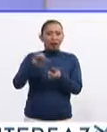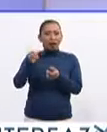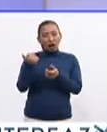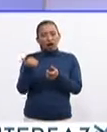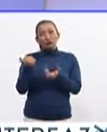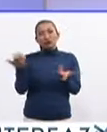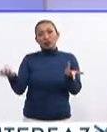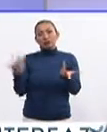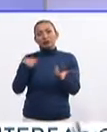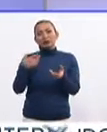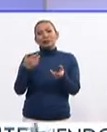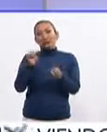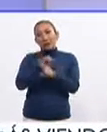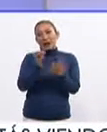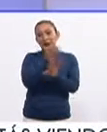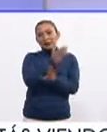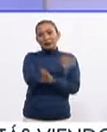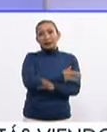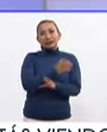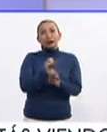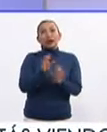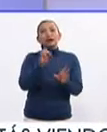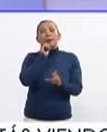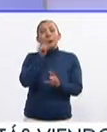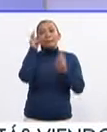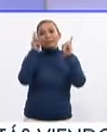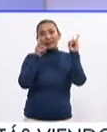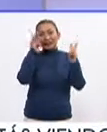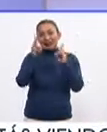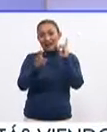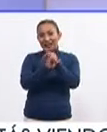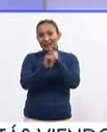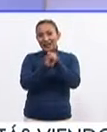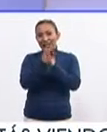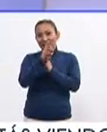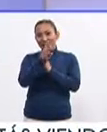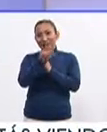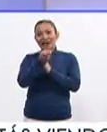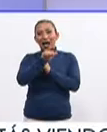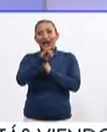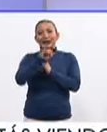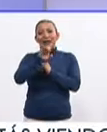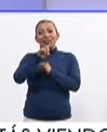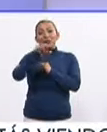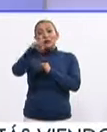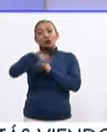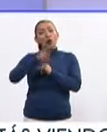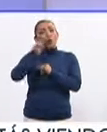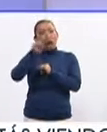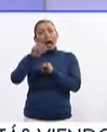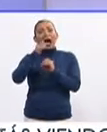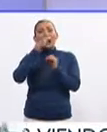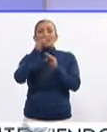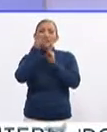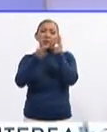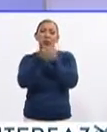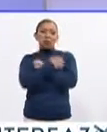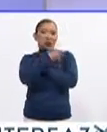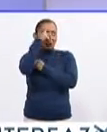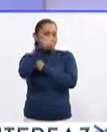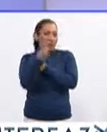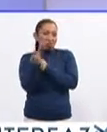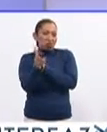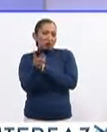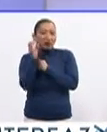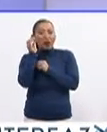otros en semanas anteriores. Así que también visiten nuestras redes sociales AIEDMX o búsquenos así como Agencia Informativa de Educación de